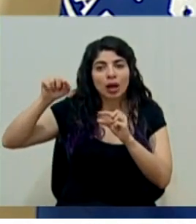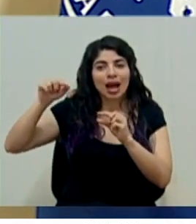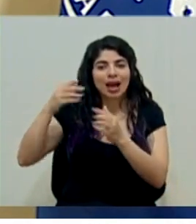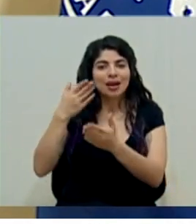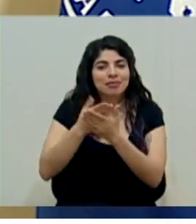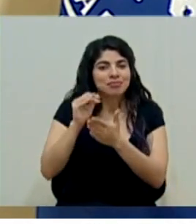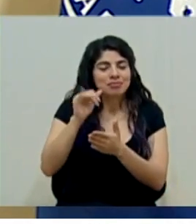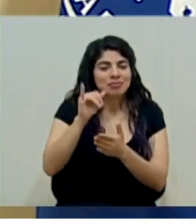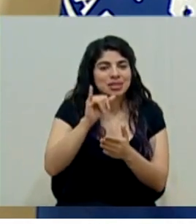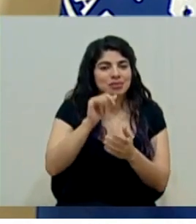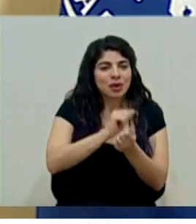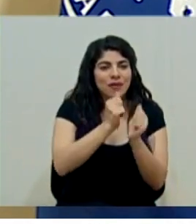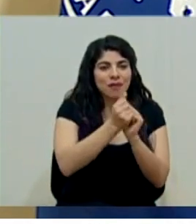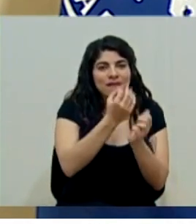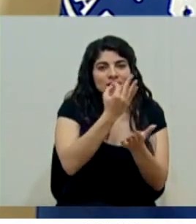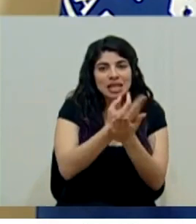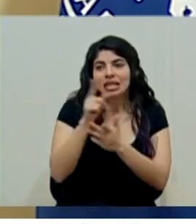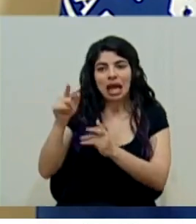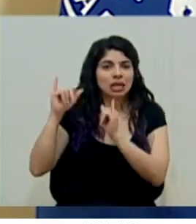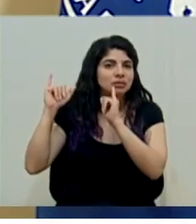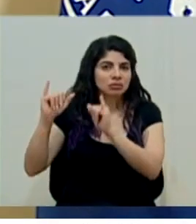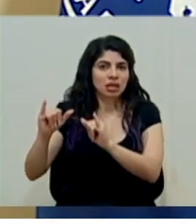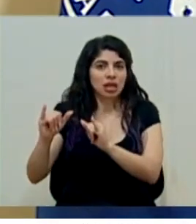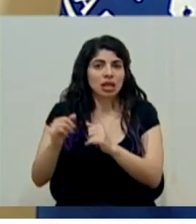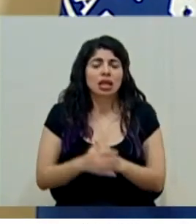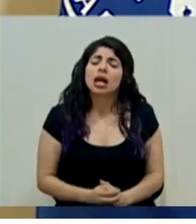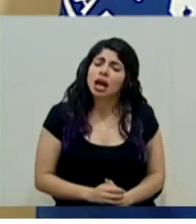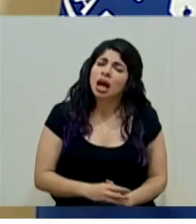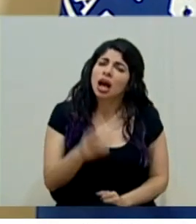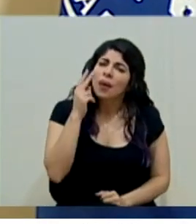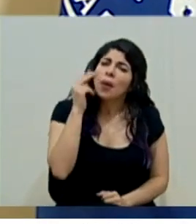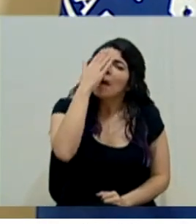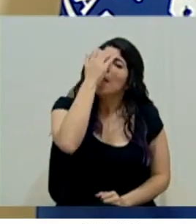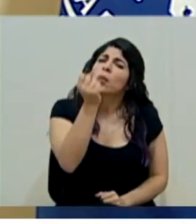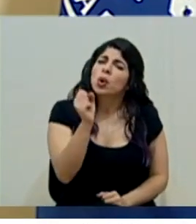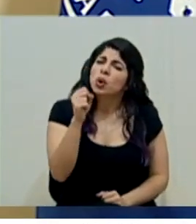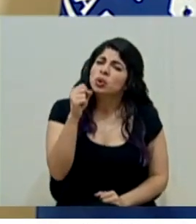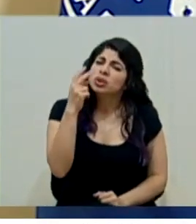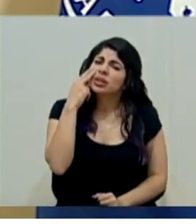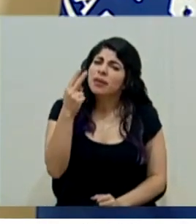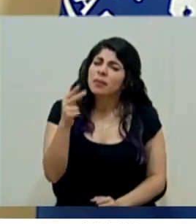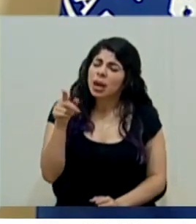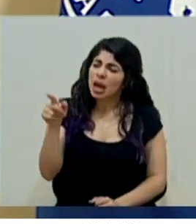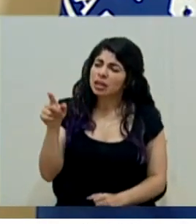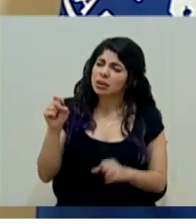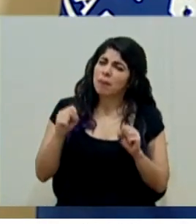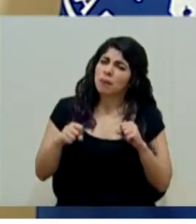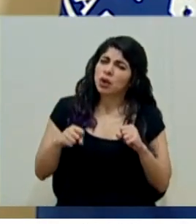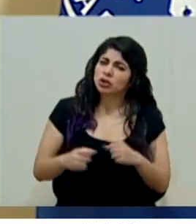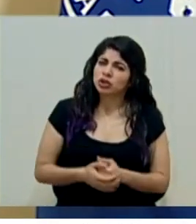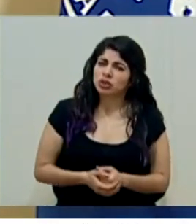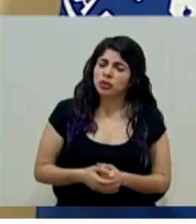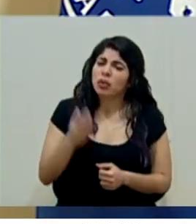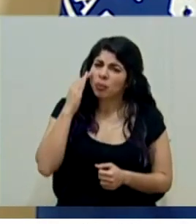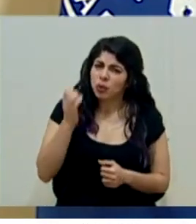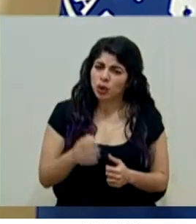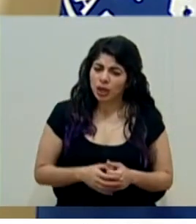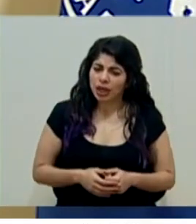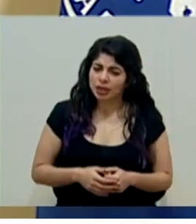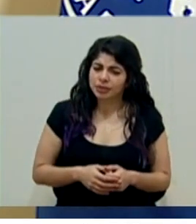fiscal. A ver, ¿y por qué yo sí veo viabilidad en esta